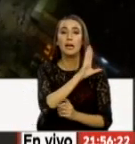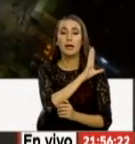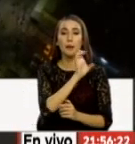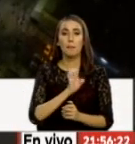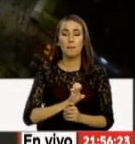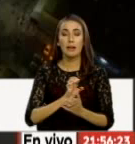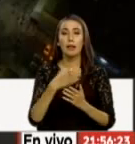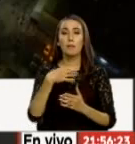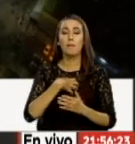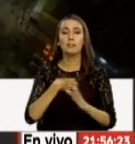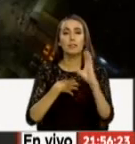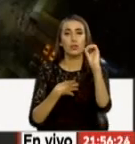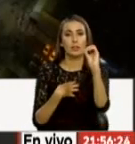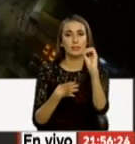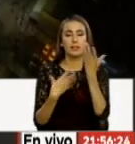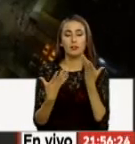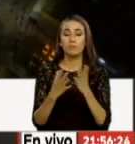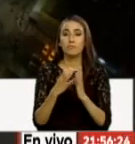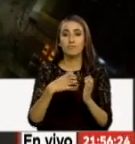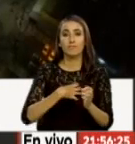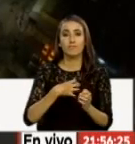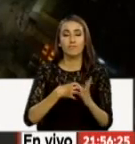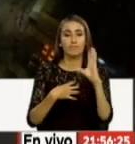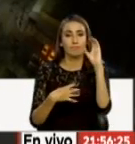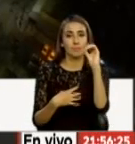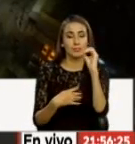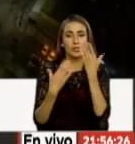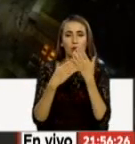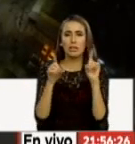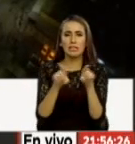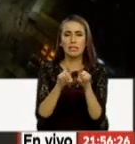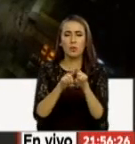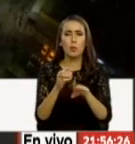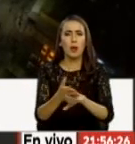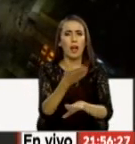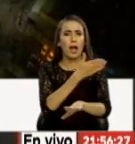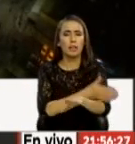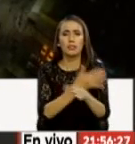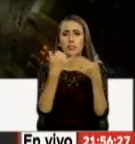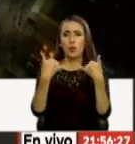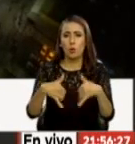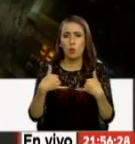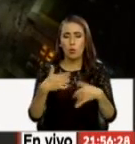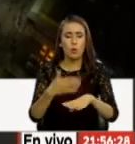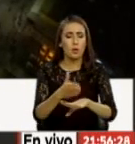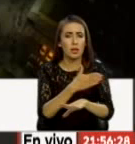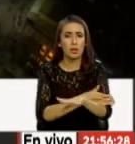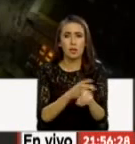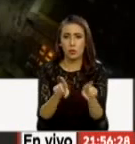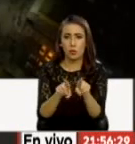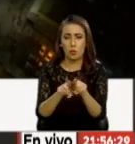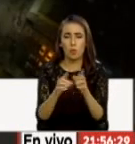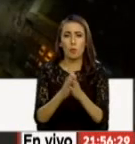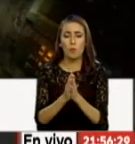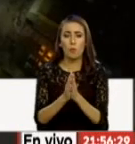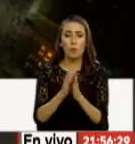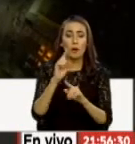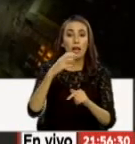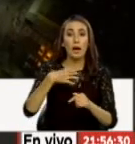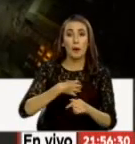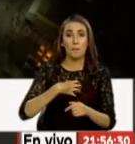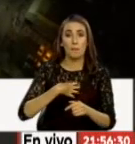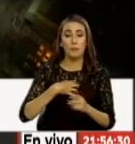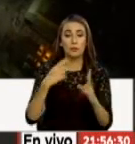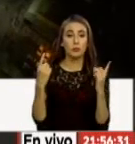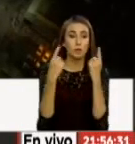primer tiempo de muy buena manera, muy parecido al primer tiempo que planteó en el Monumental la semana pasada, con un equipo que asfixió mucho, que cortó los circuitos de Barcelona y que